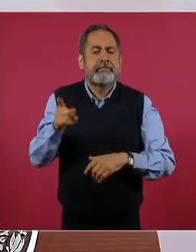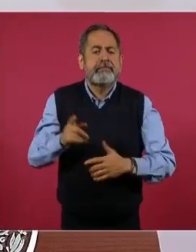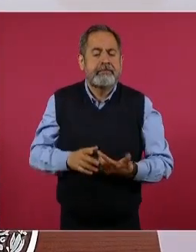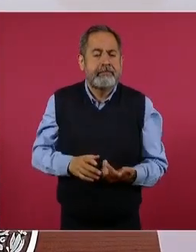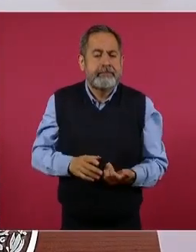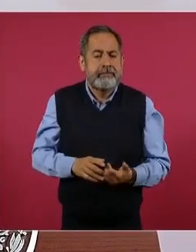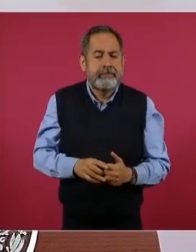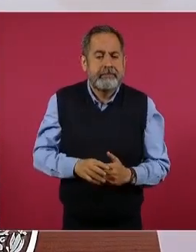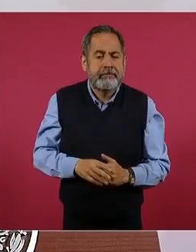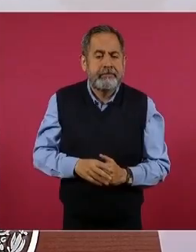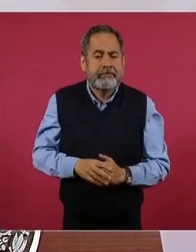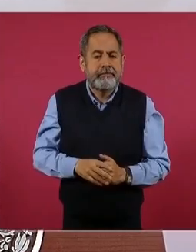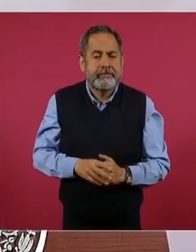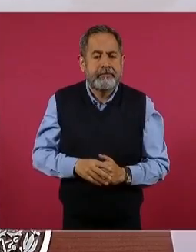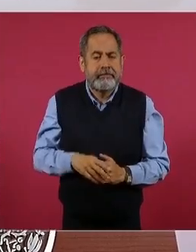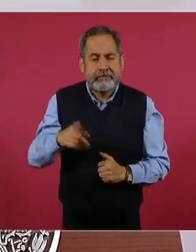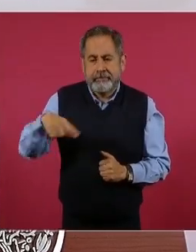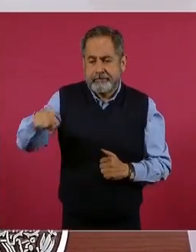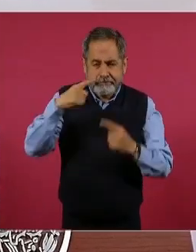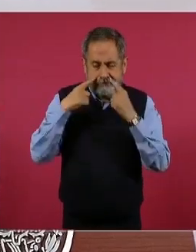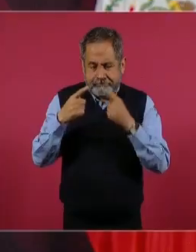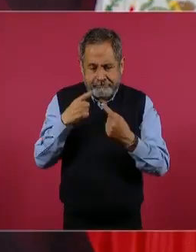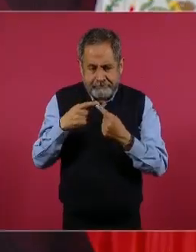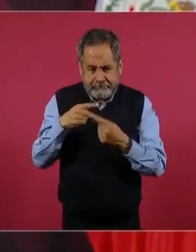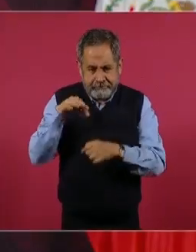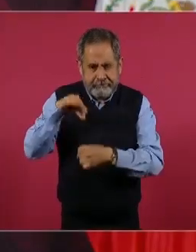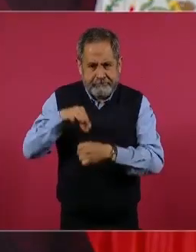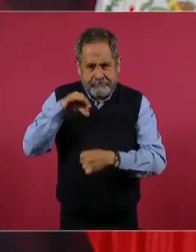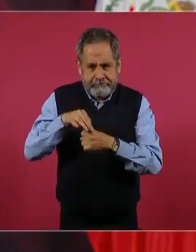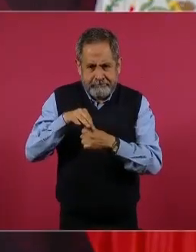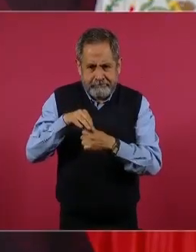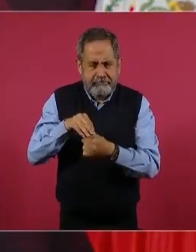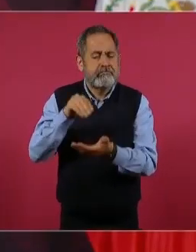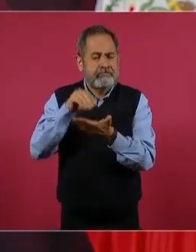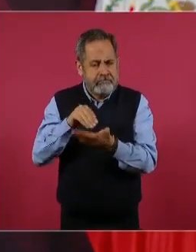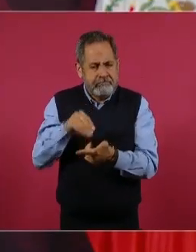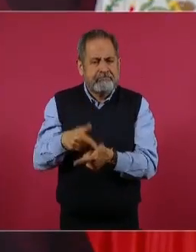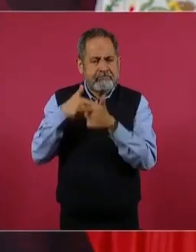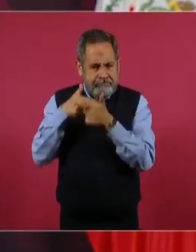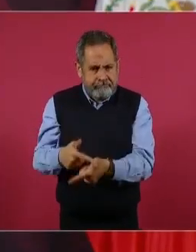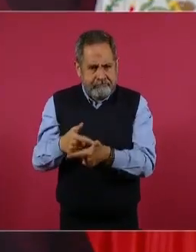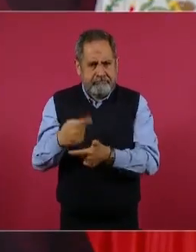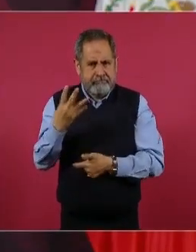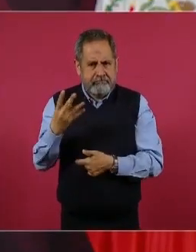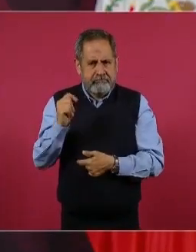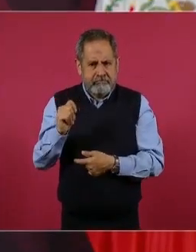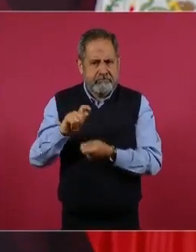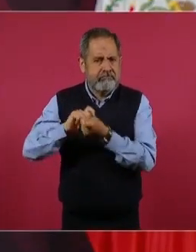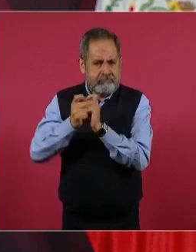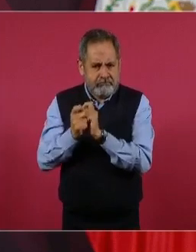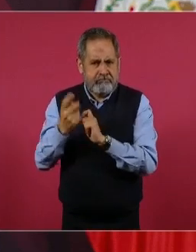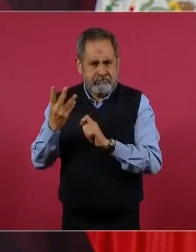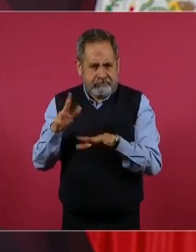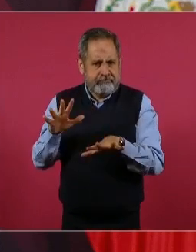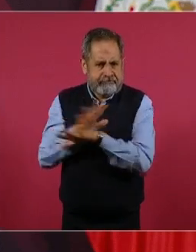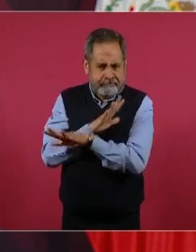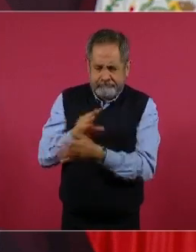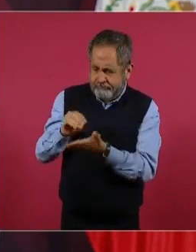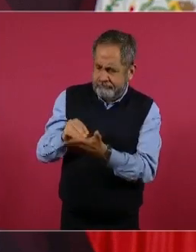de decidir que continúe la transformación, porque la gente lo sabe.